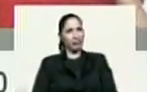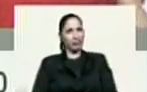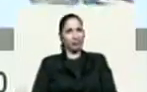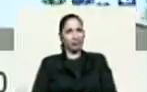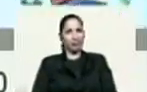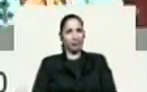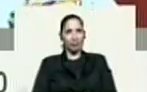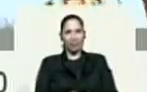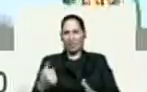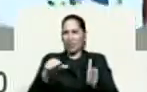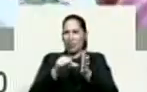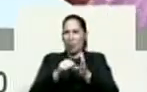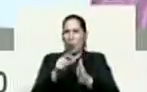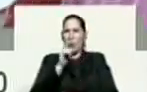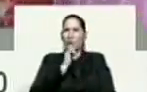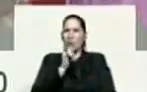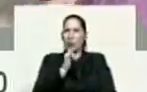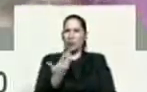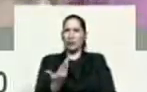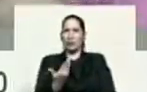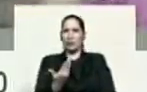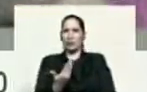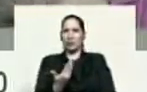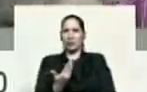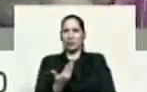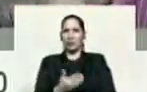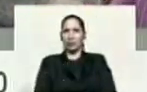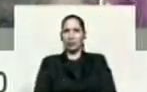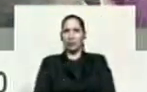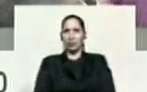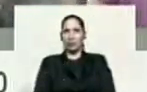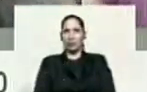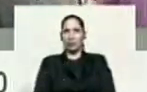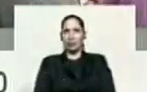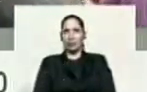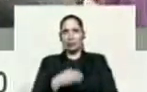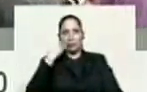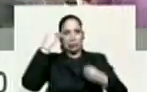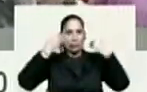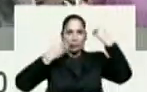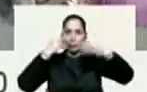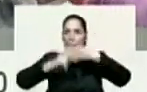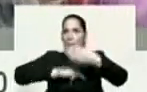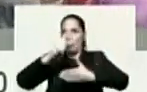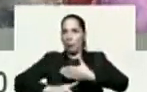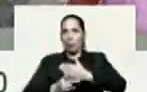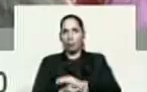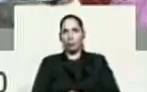¿De dónde sacan eso? Ah, de la mente. Y de un plan preparado.